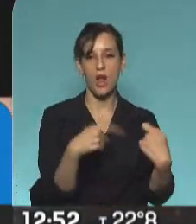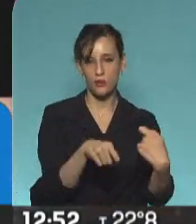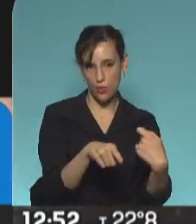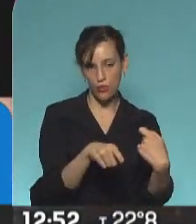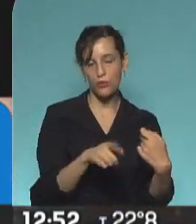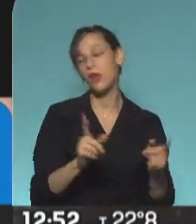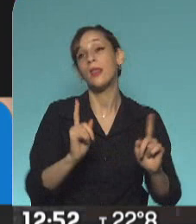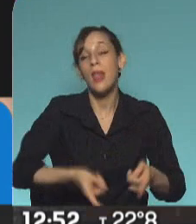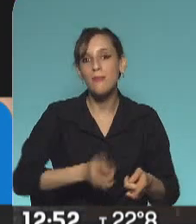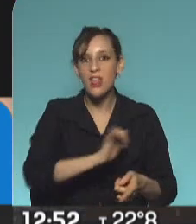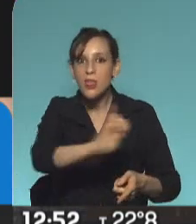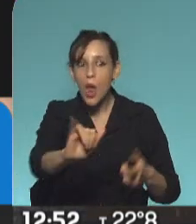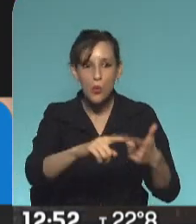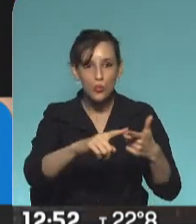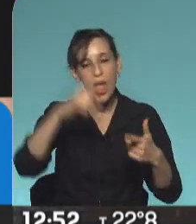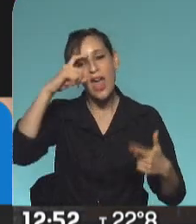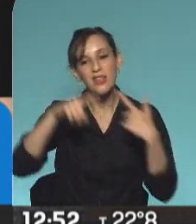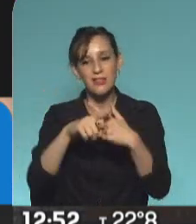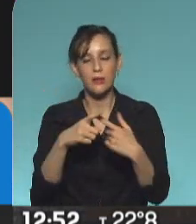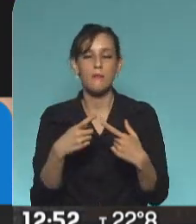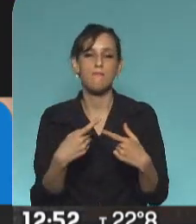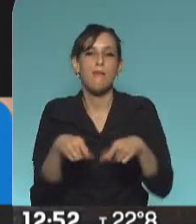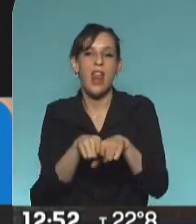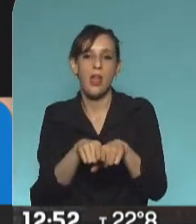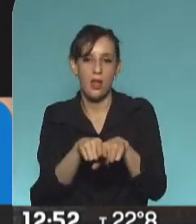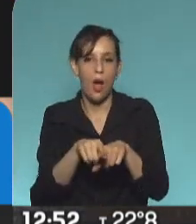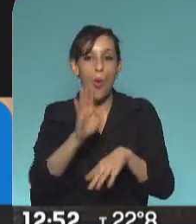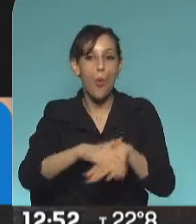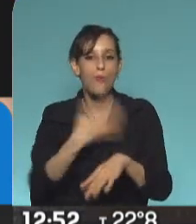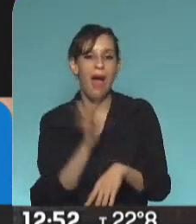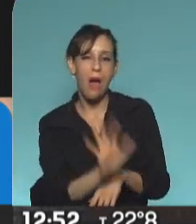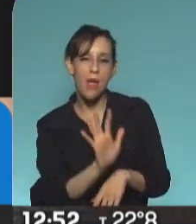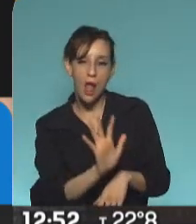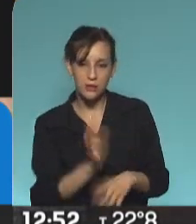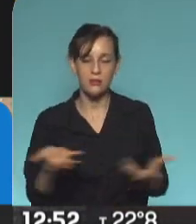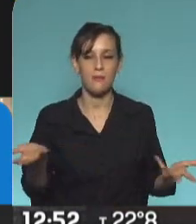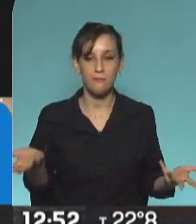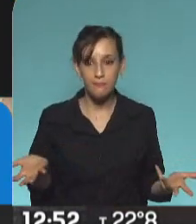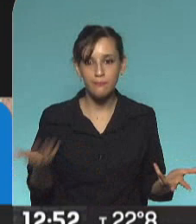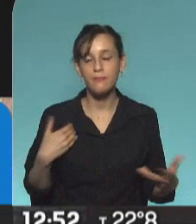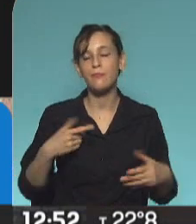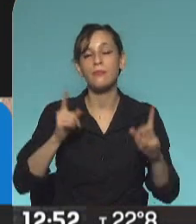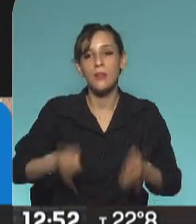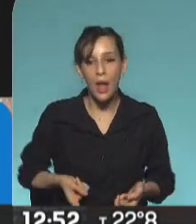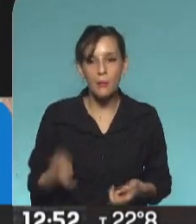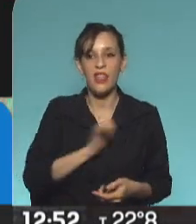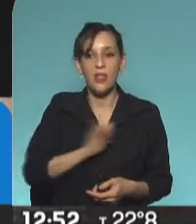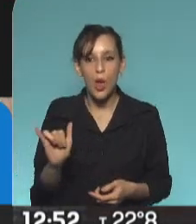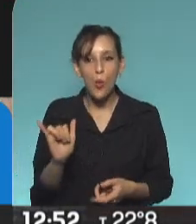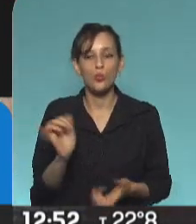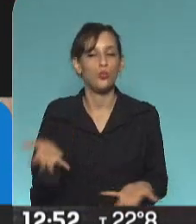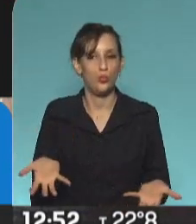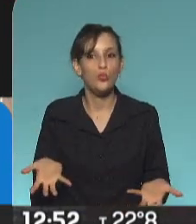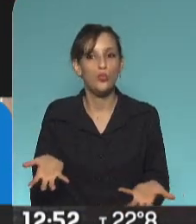tenía una denuncia de una ex pareja por amenazas agravadas que de hecho está yendo a juicio dentro de poco y a su vez tenía una denuncia administrativa dentro